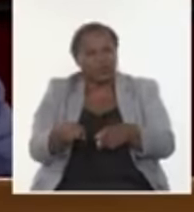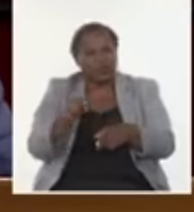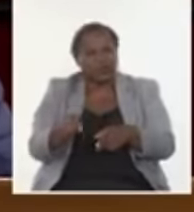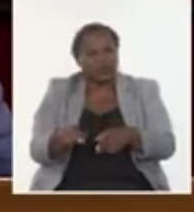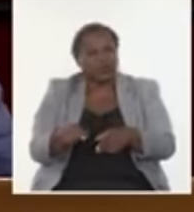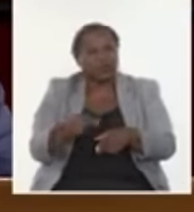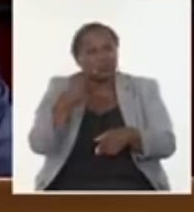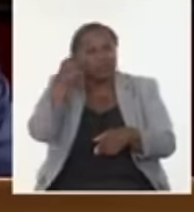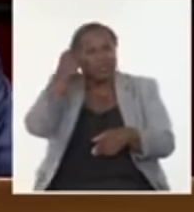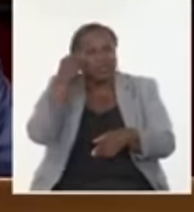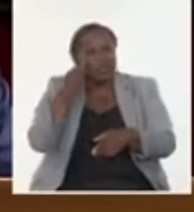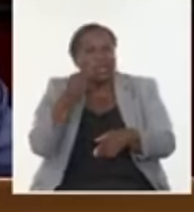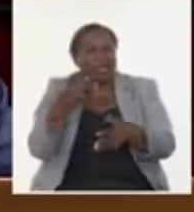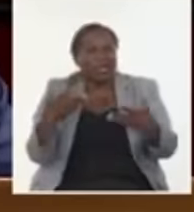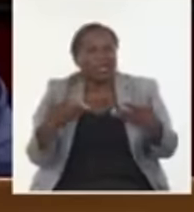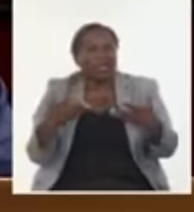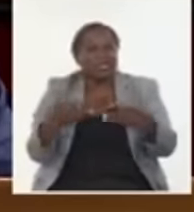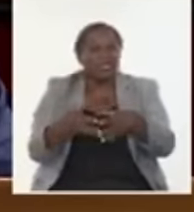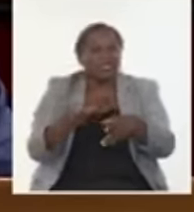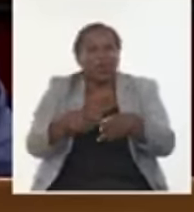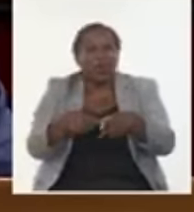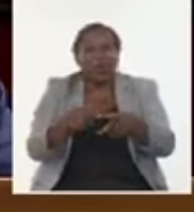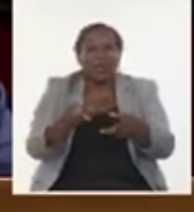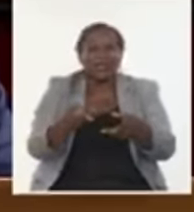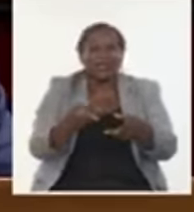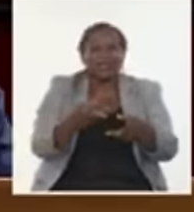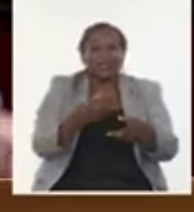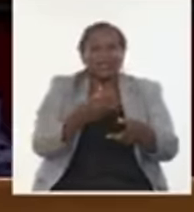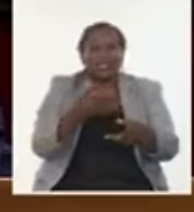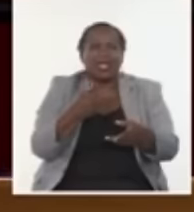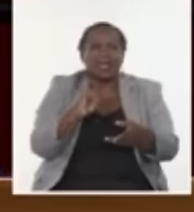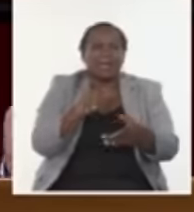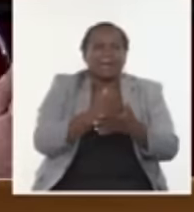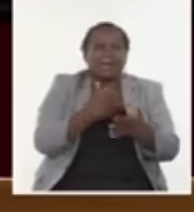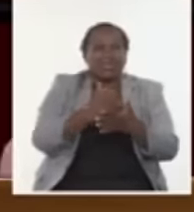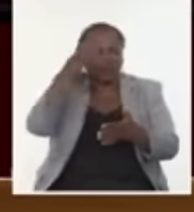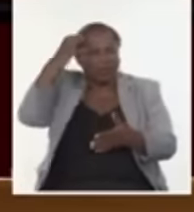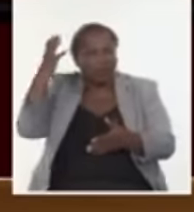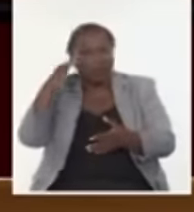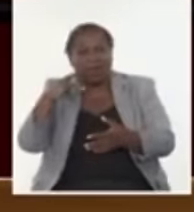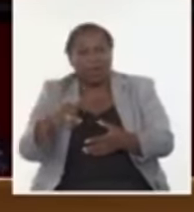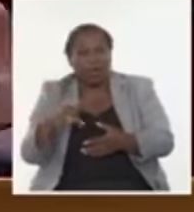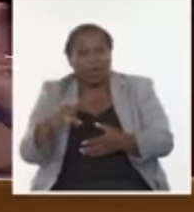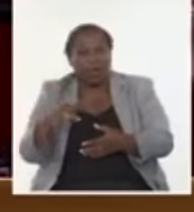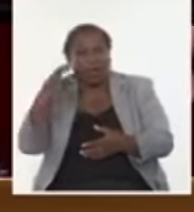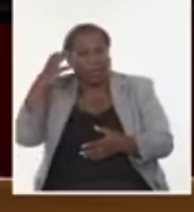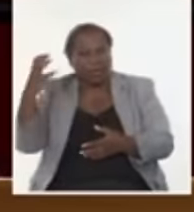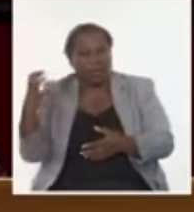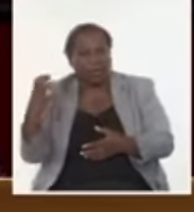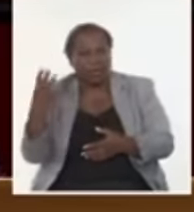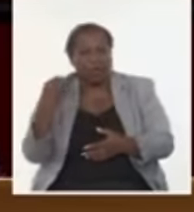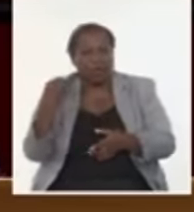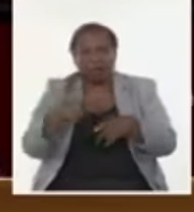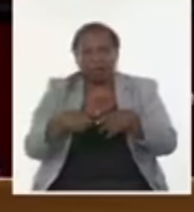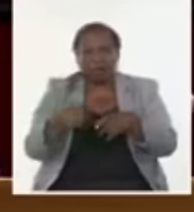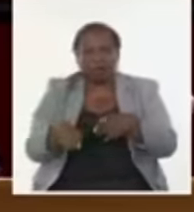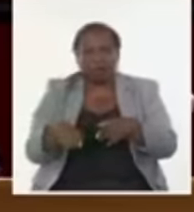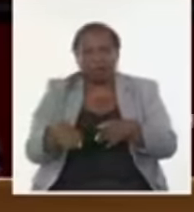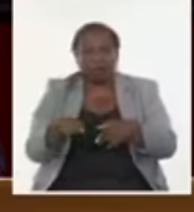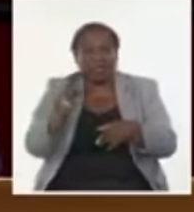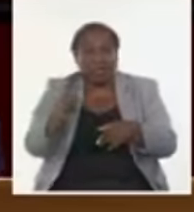relaciones entre los diferentes actores económicos, estatales y no estatales. Muchos de los hechos de corrupción, hay una MIPIM en el